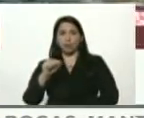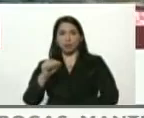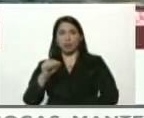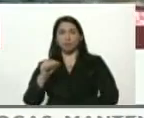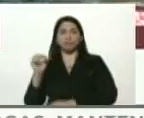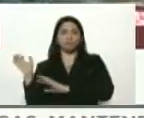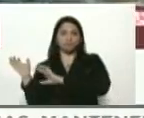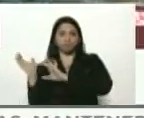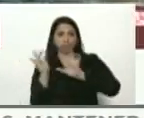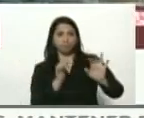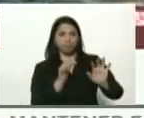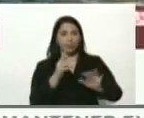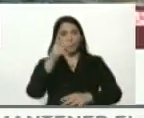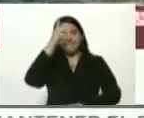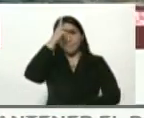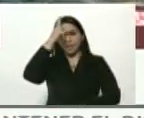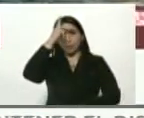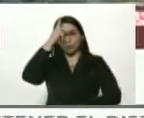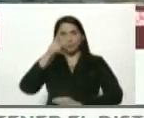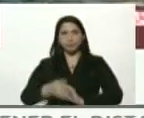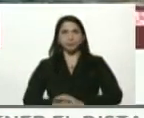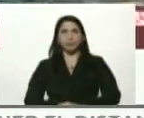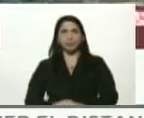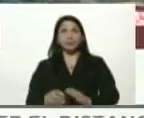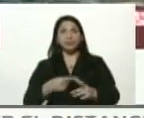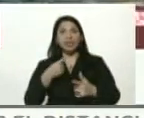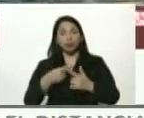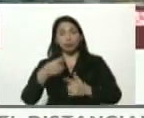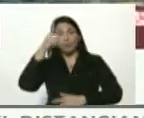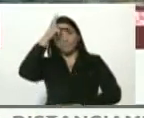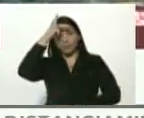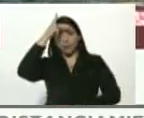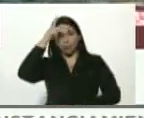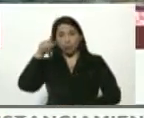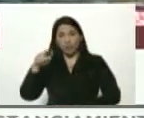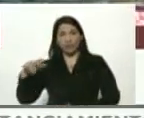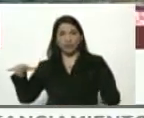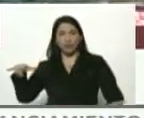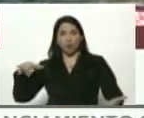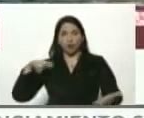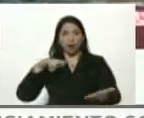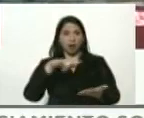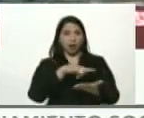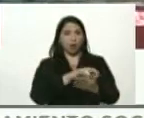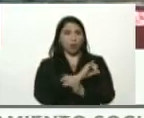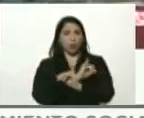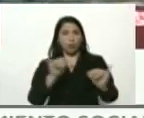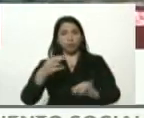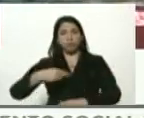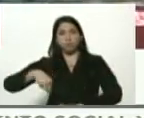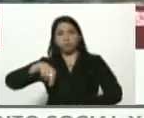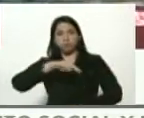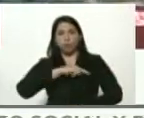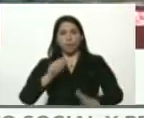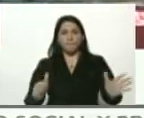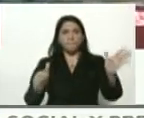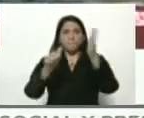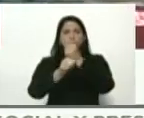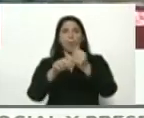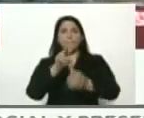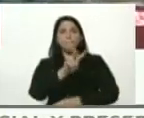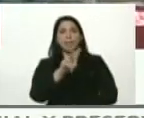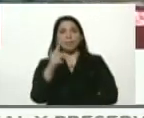provenían de Perú. Entonces, Perú, ese vuelo, bueno, ya hemos detectado